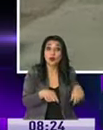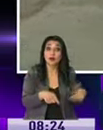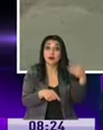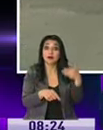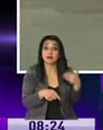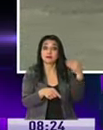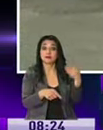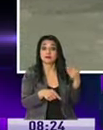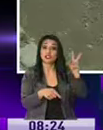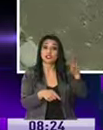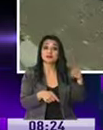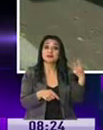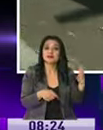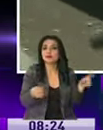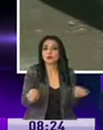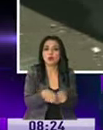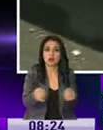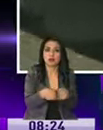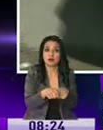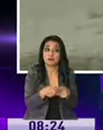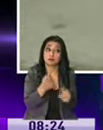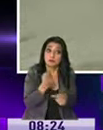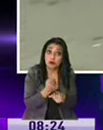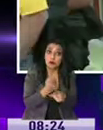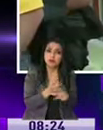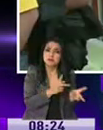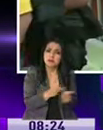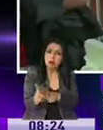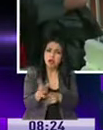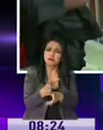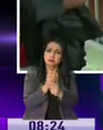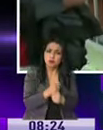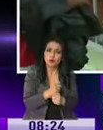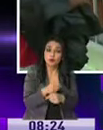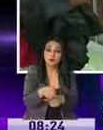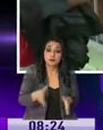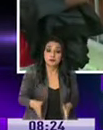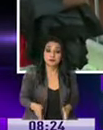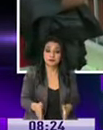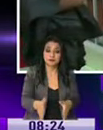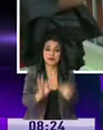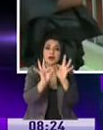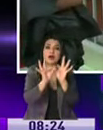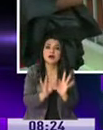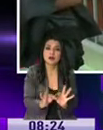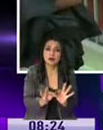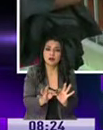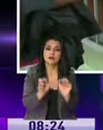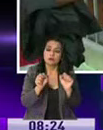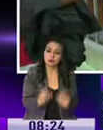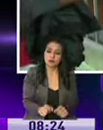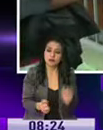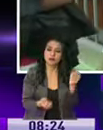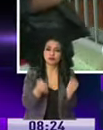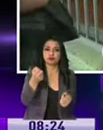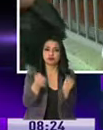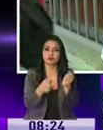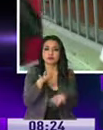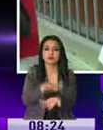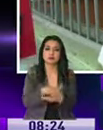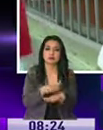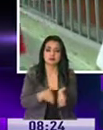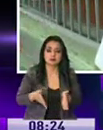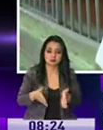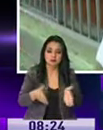que prepararnos, hay que evitar que estas vías sigan en muy mal estado para justamente darles tranquilidad a los vecinos. Calle